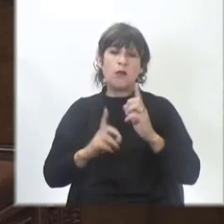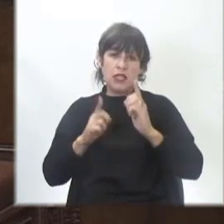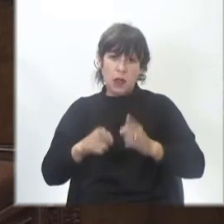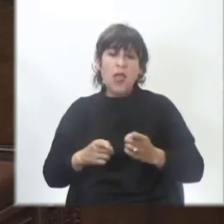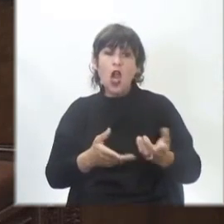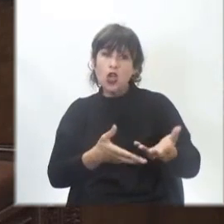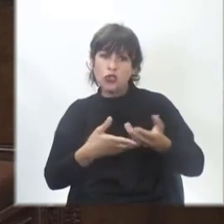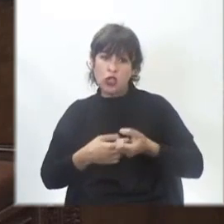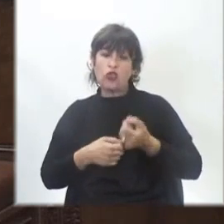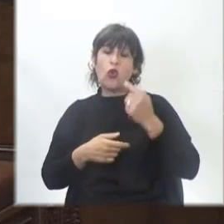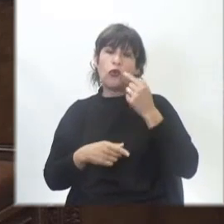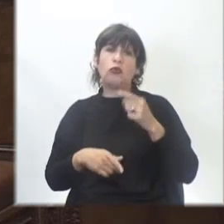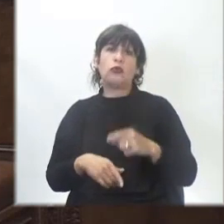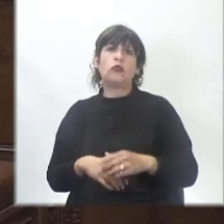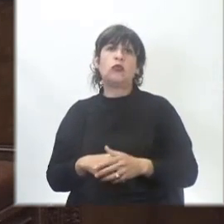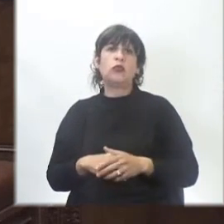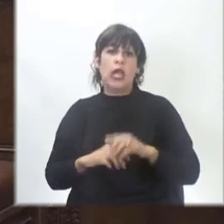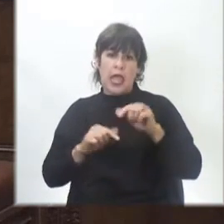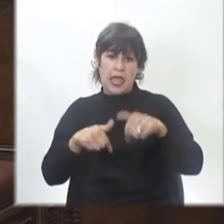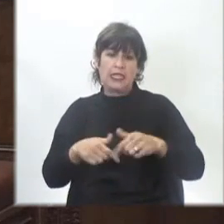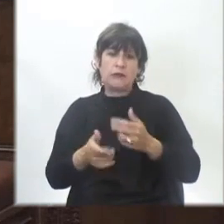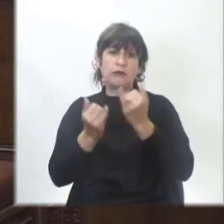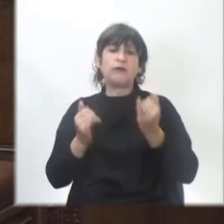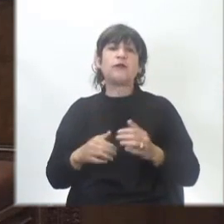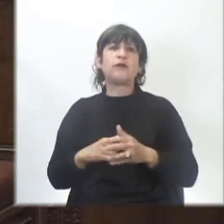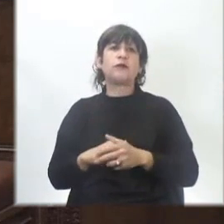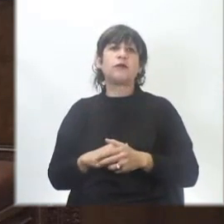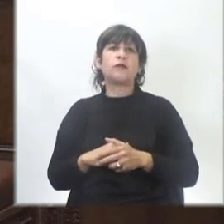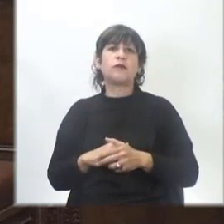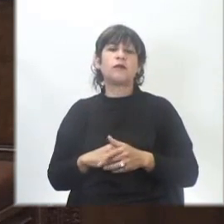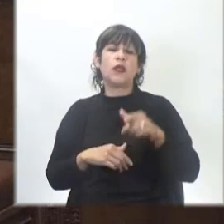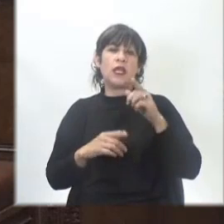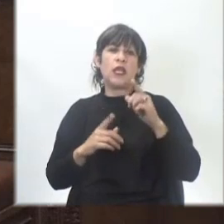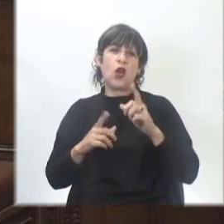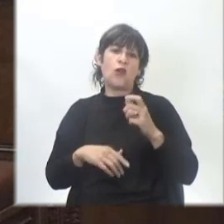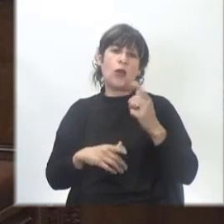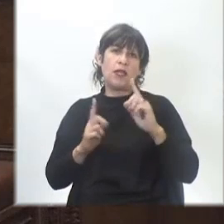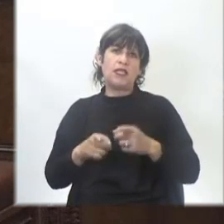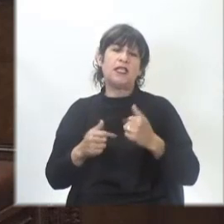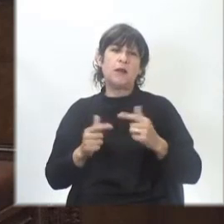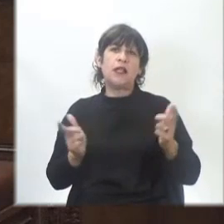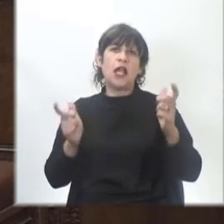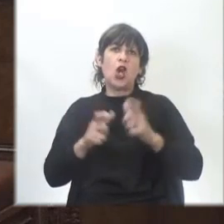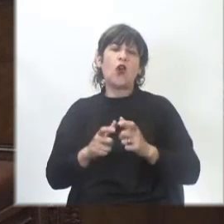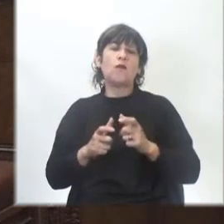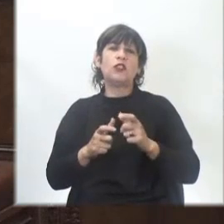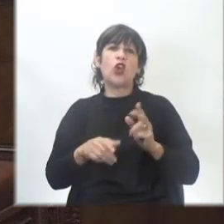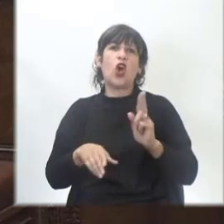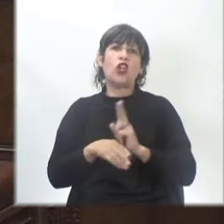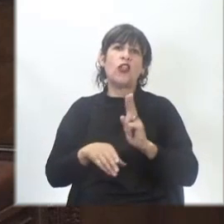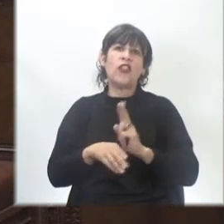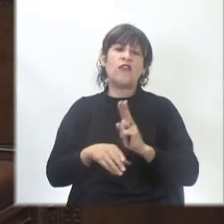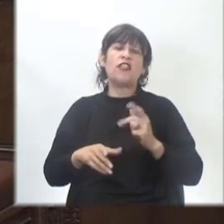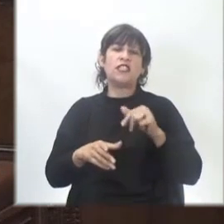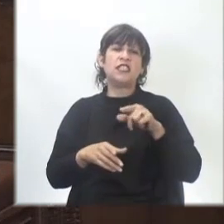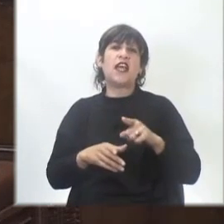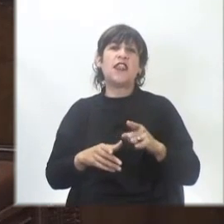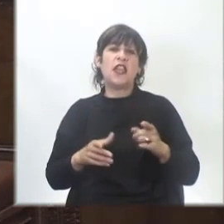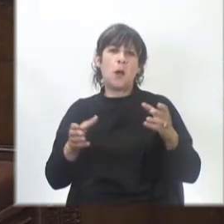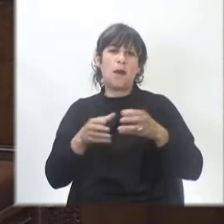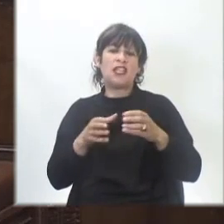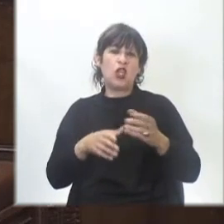ha apoyado en esta instancia, y obviamente también a la Comisión de Defensa del Partido Comunista de Uruguay.